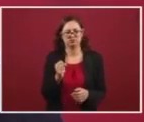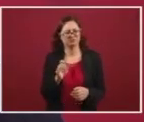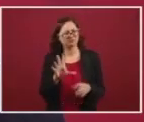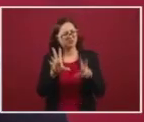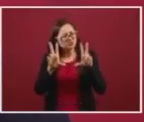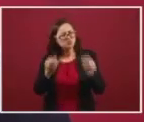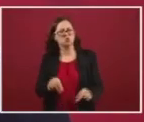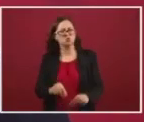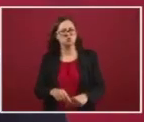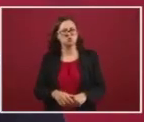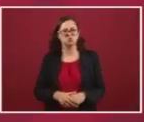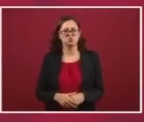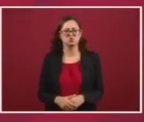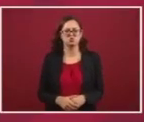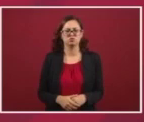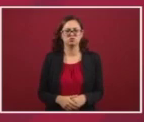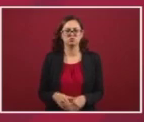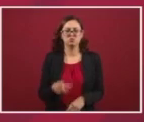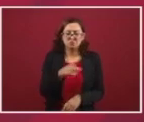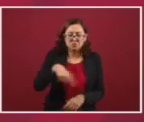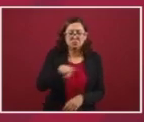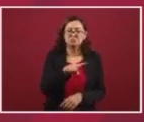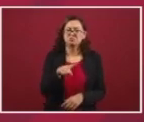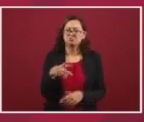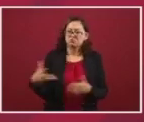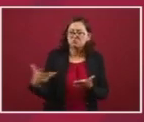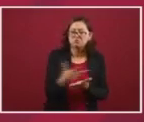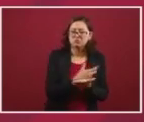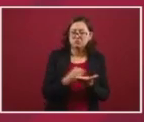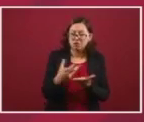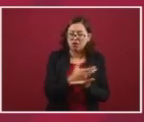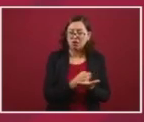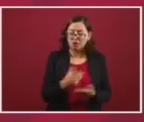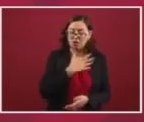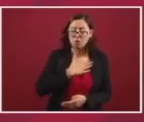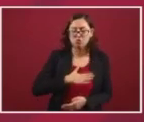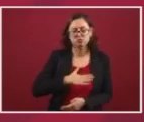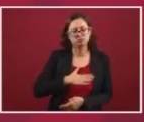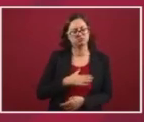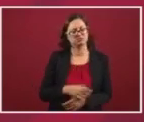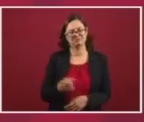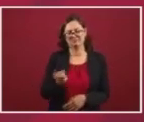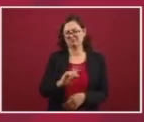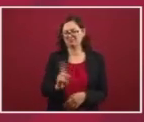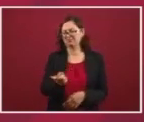porque no eran utilidades, era